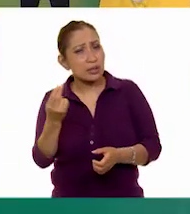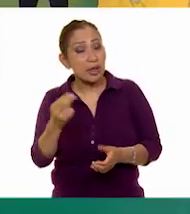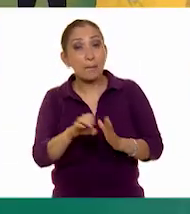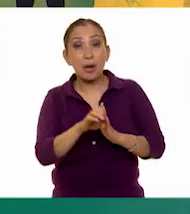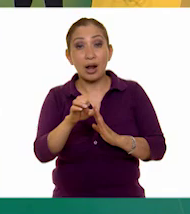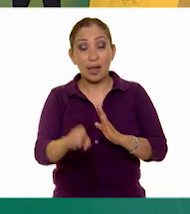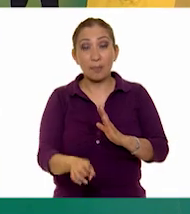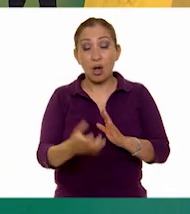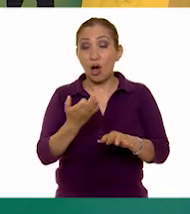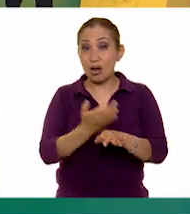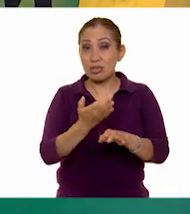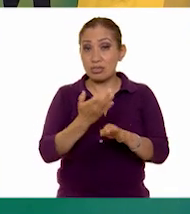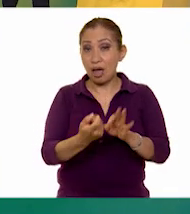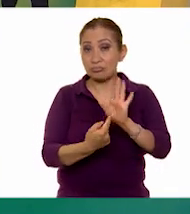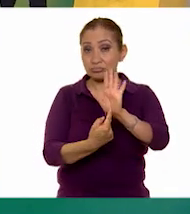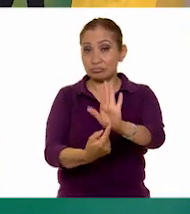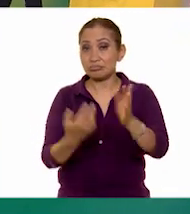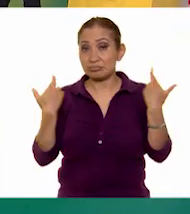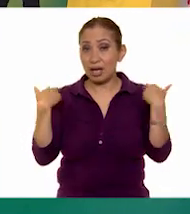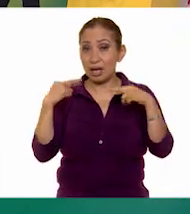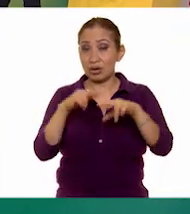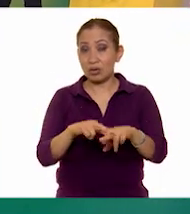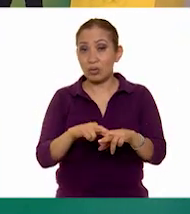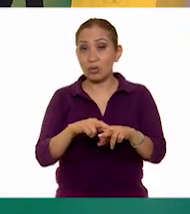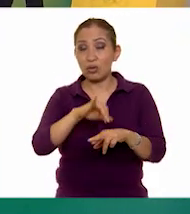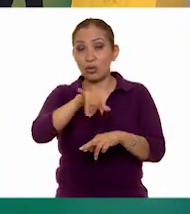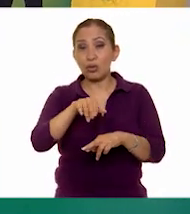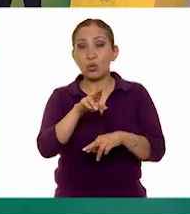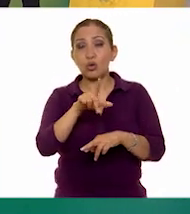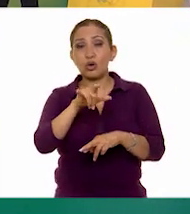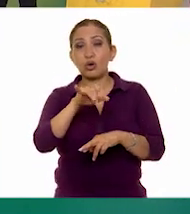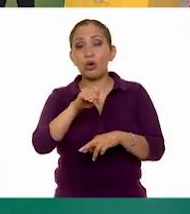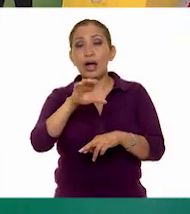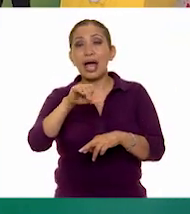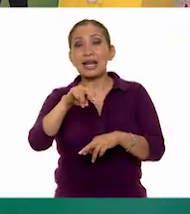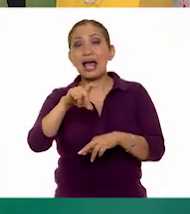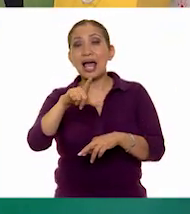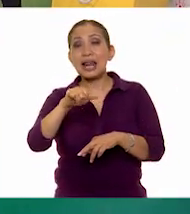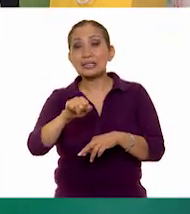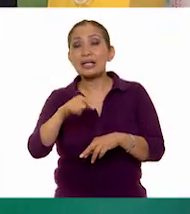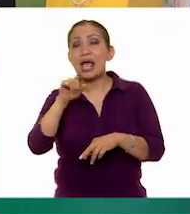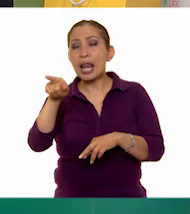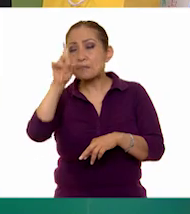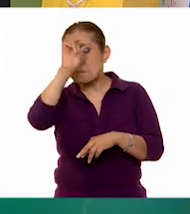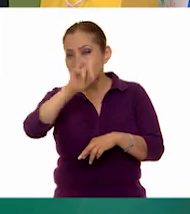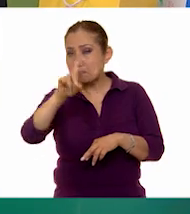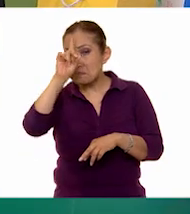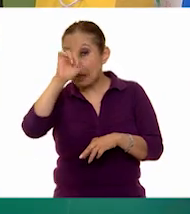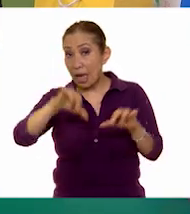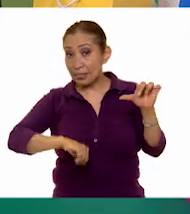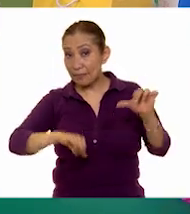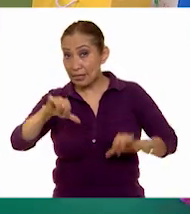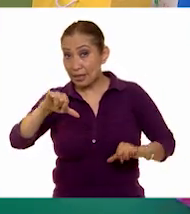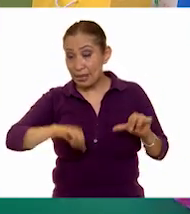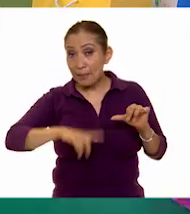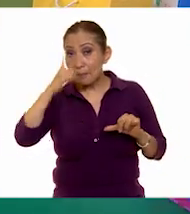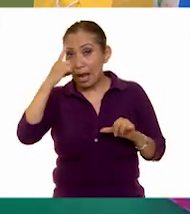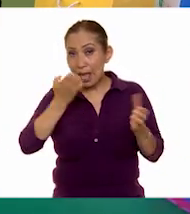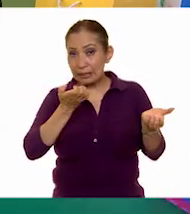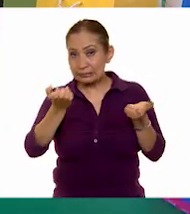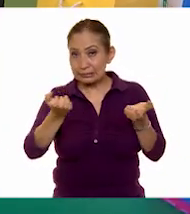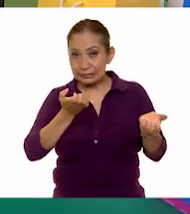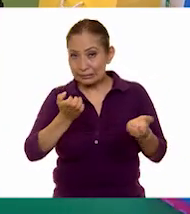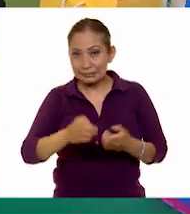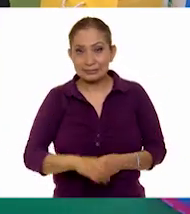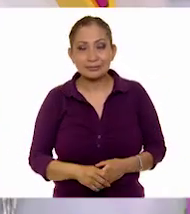la que nos va a mostrar el maestro Julio Canales, que nos va a proponer una actividad para